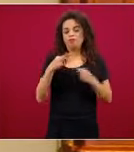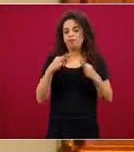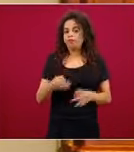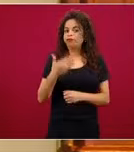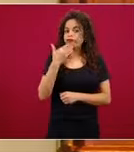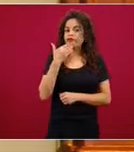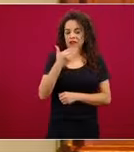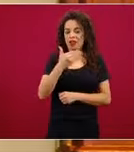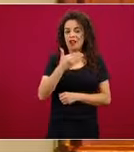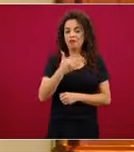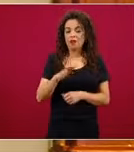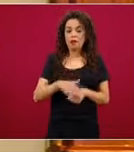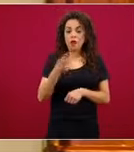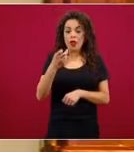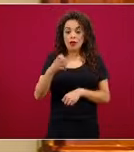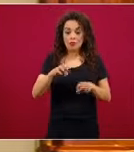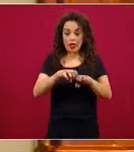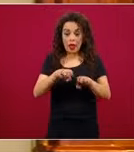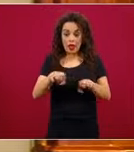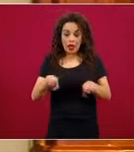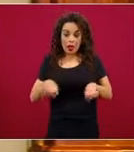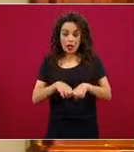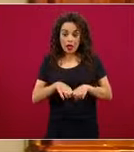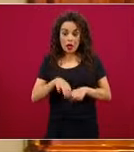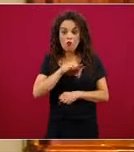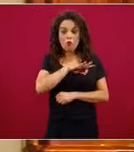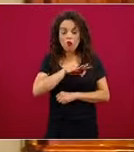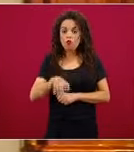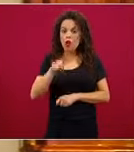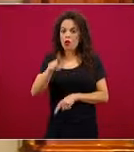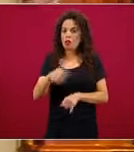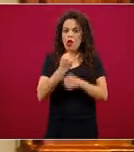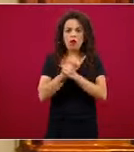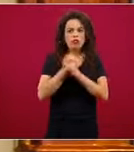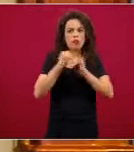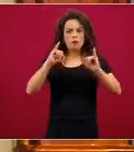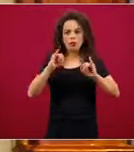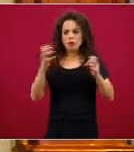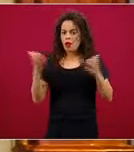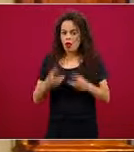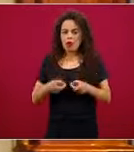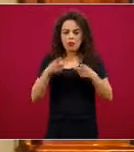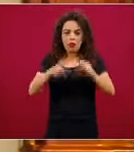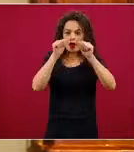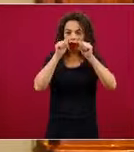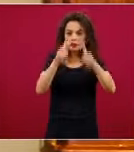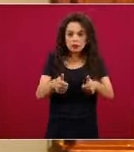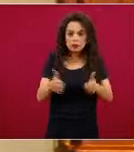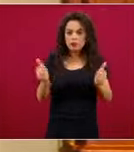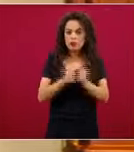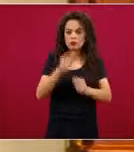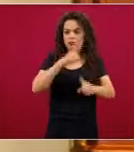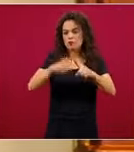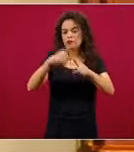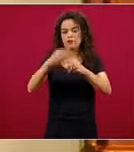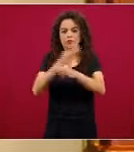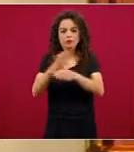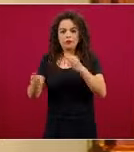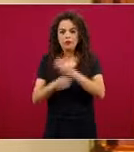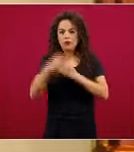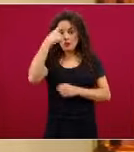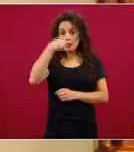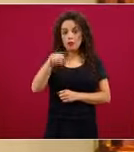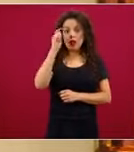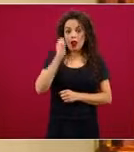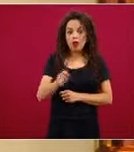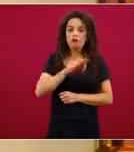estos equipos sean capaces de ser autónomos, de tener toda esta operación con todos los recursos necesarios para disminuir, por